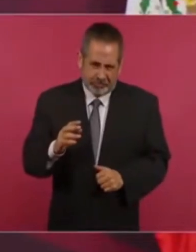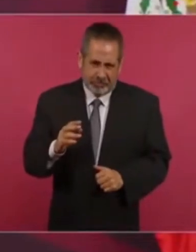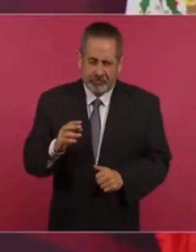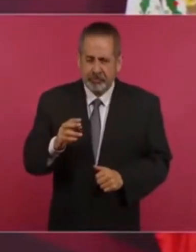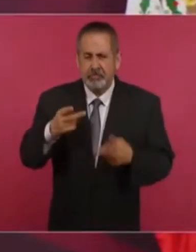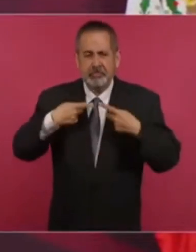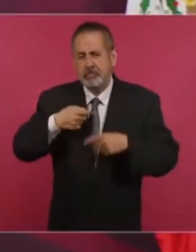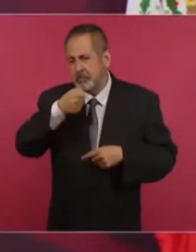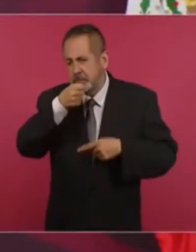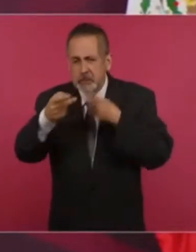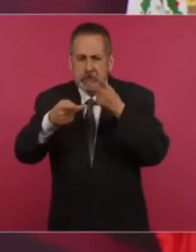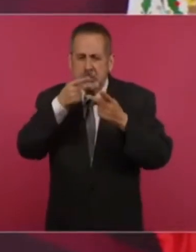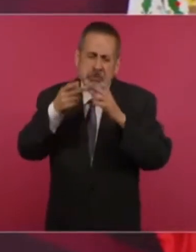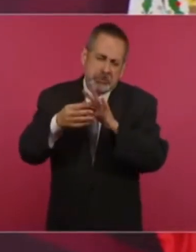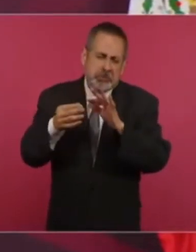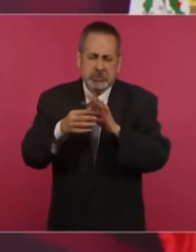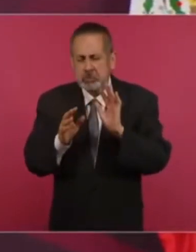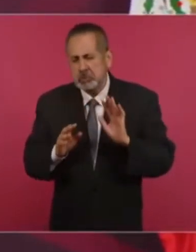comentaristas, ¿no?